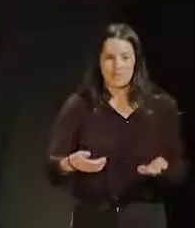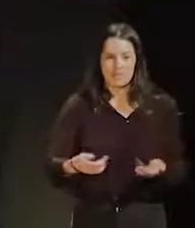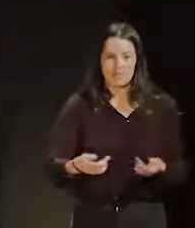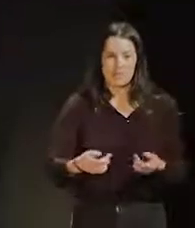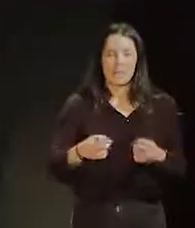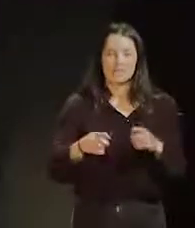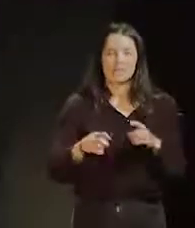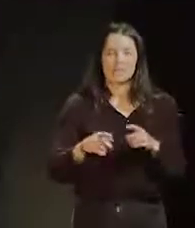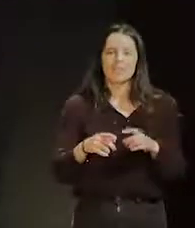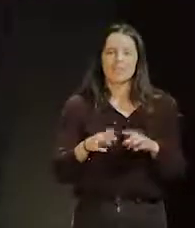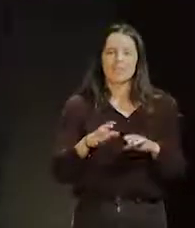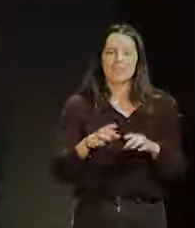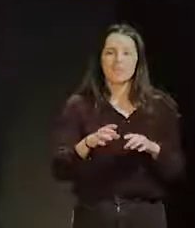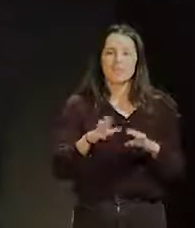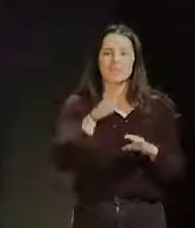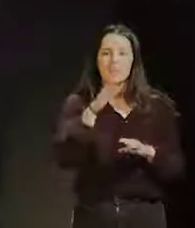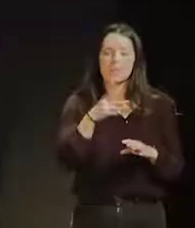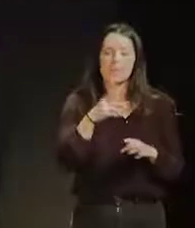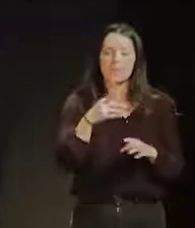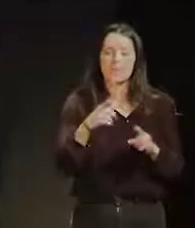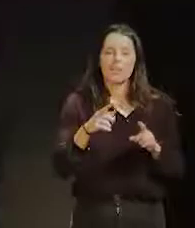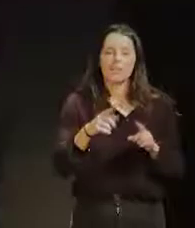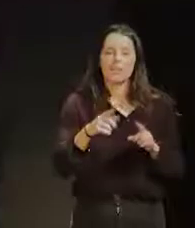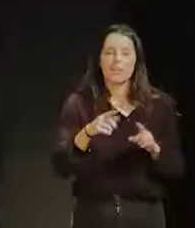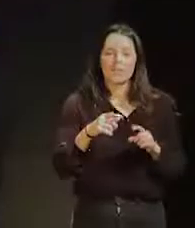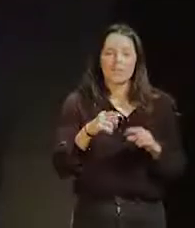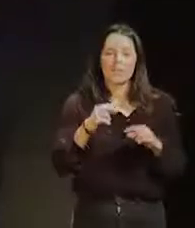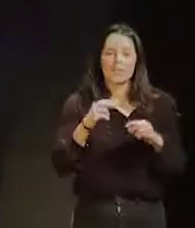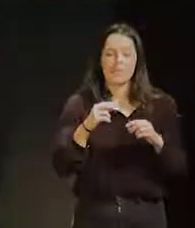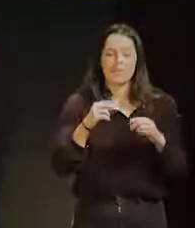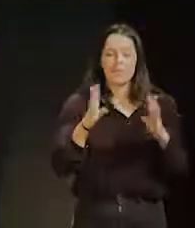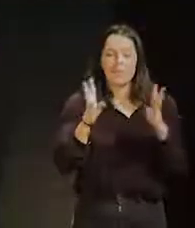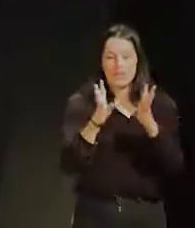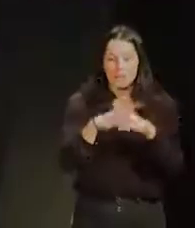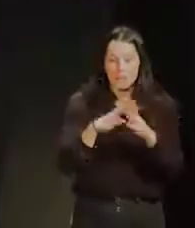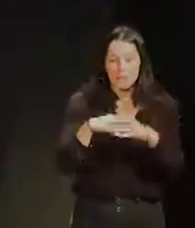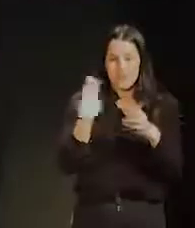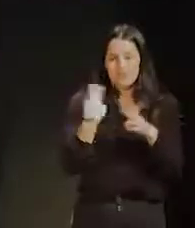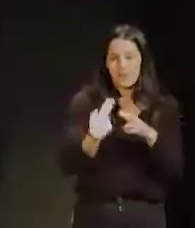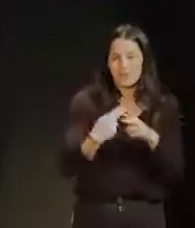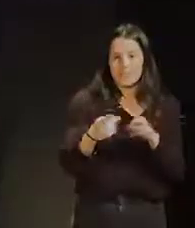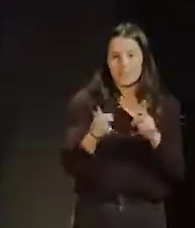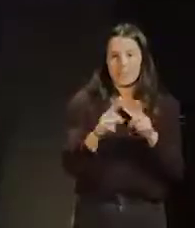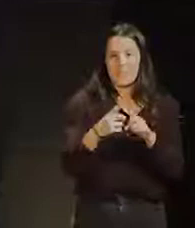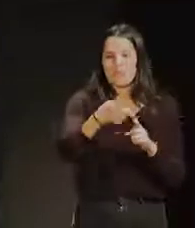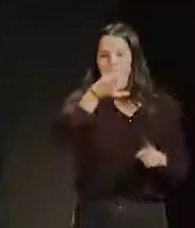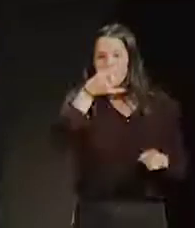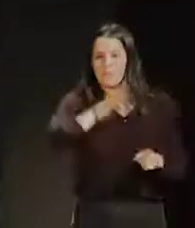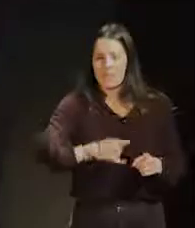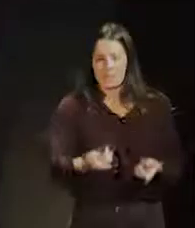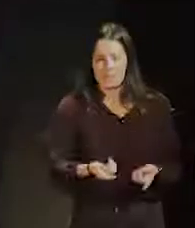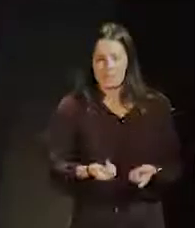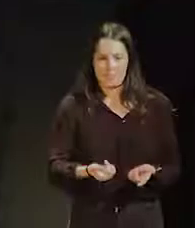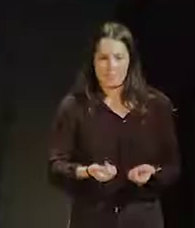una estructura que para mí es el mal. La estructura correcta para mí, para mi sensibilidad, es que el mundo